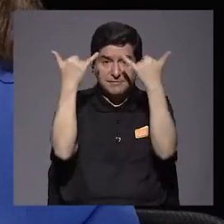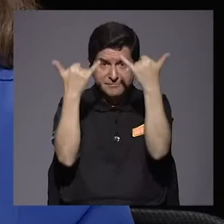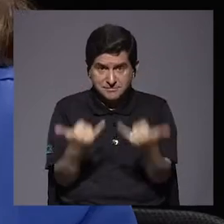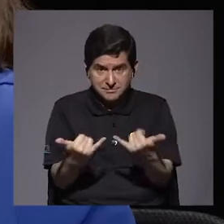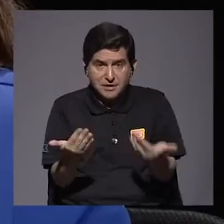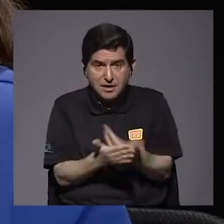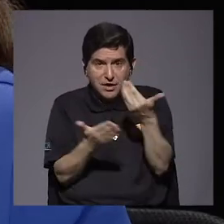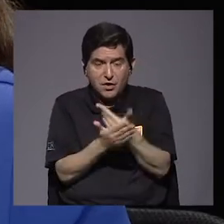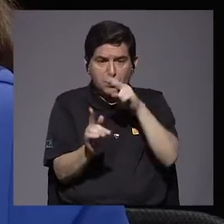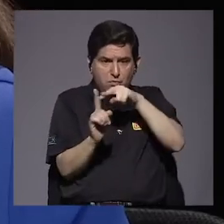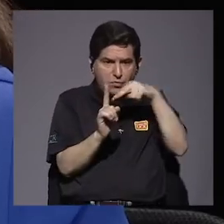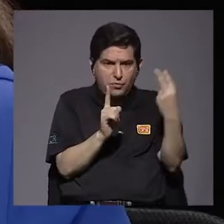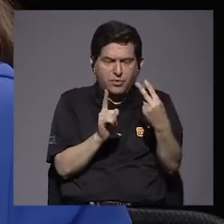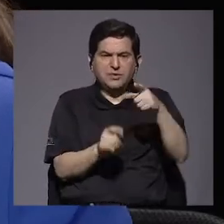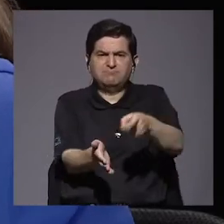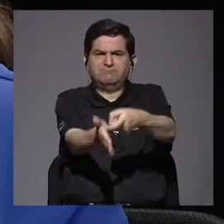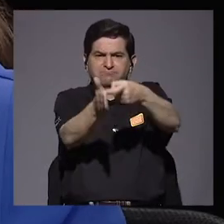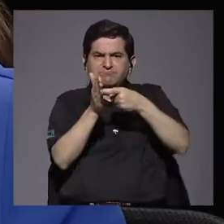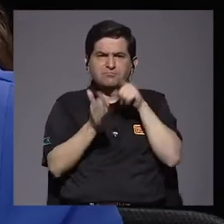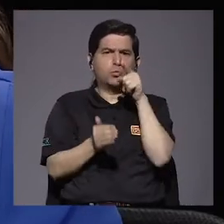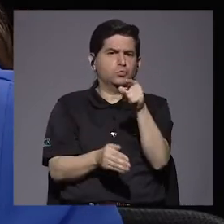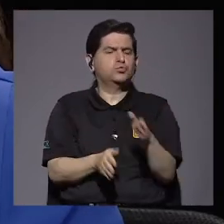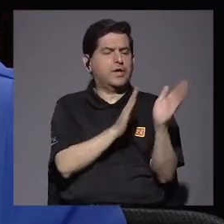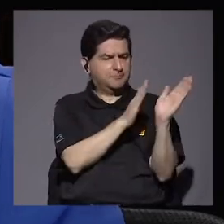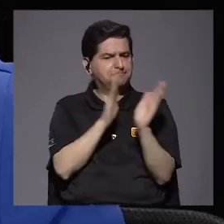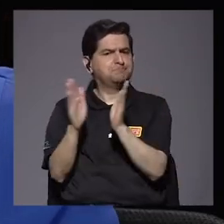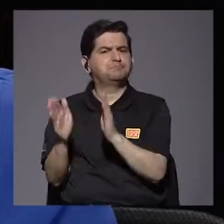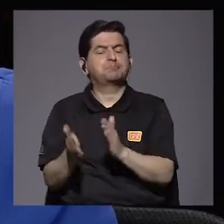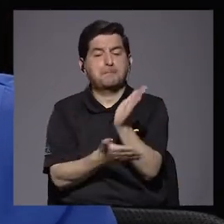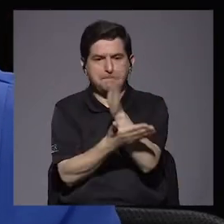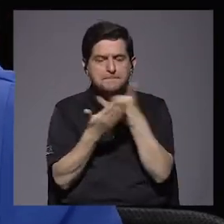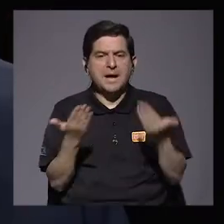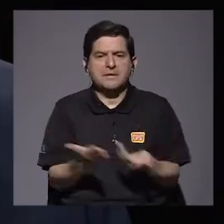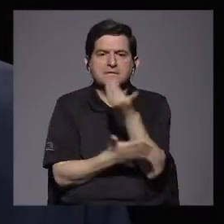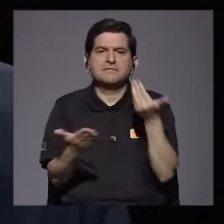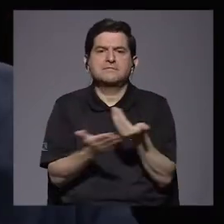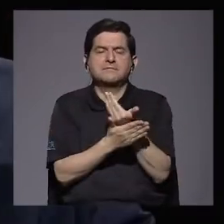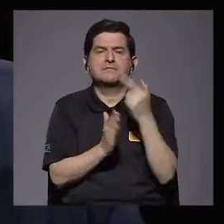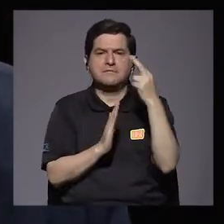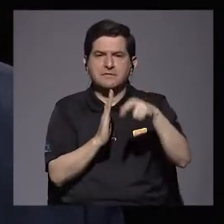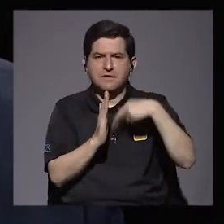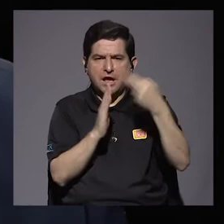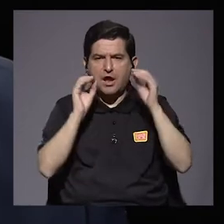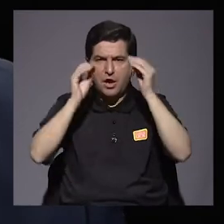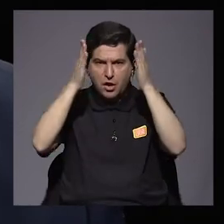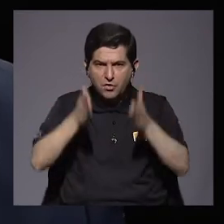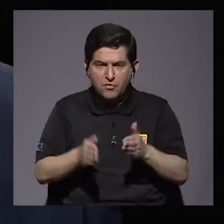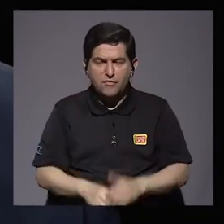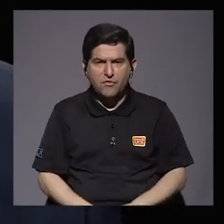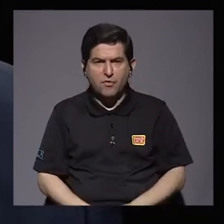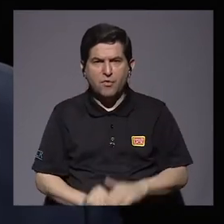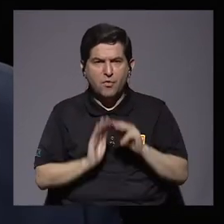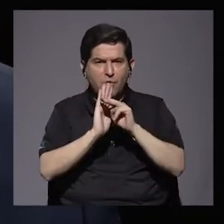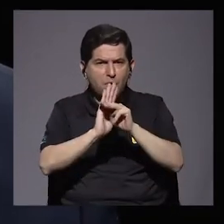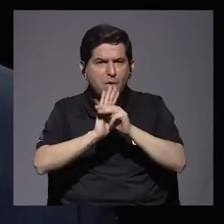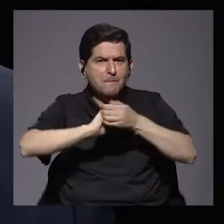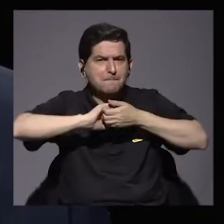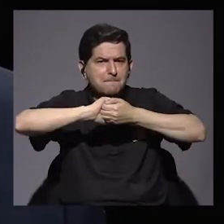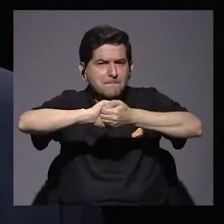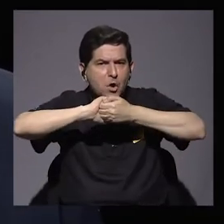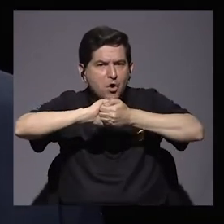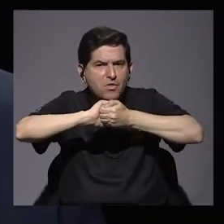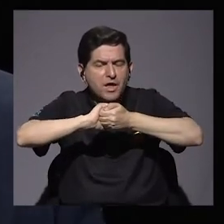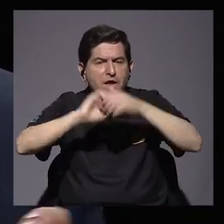la nueva visión demanda que usted esté preparado, y eso es parte de la innovación. El rol del docente va a ser en un modelo más cooperativo y va a tener